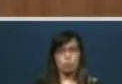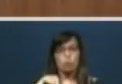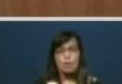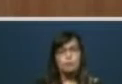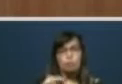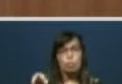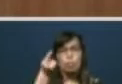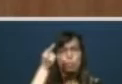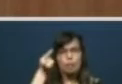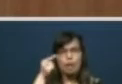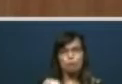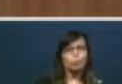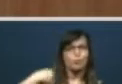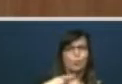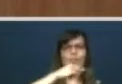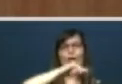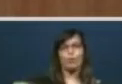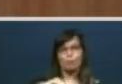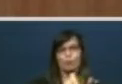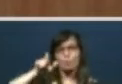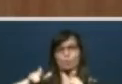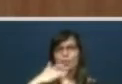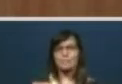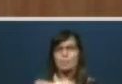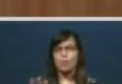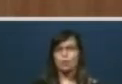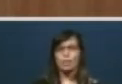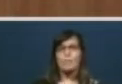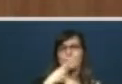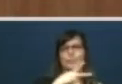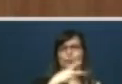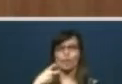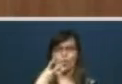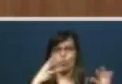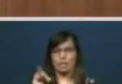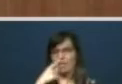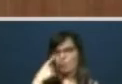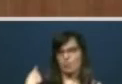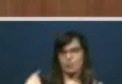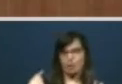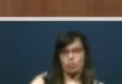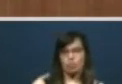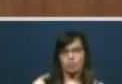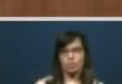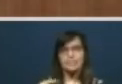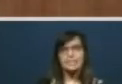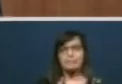dato de contratos a personas con discapacidad 1280 nuevos contratos en 2013 con un incremento del 45%